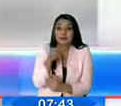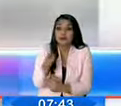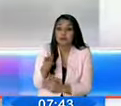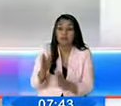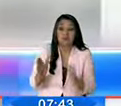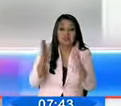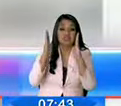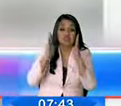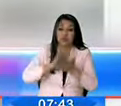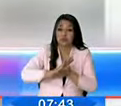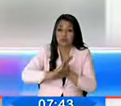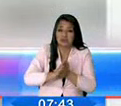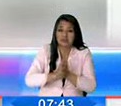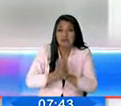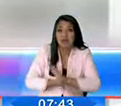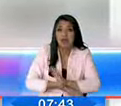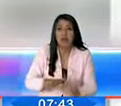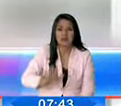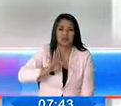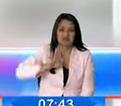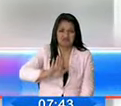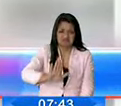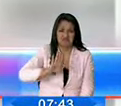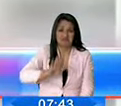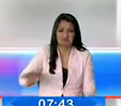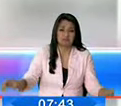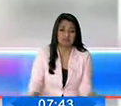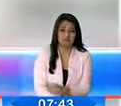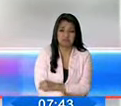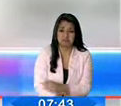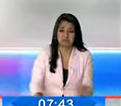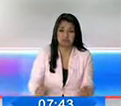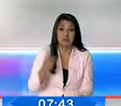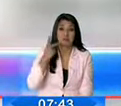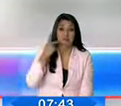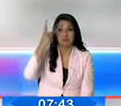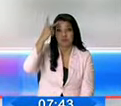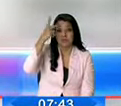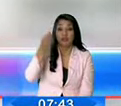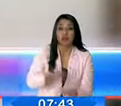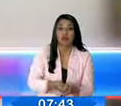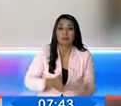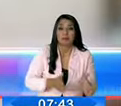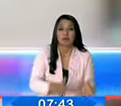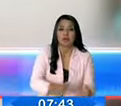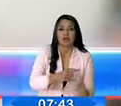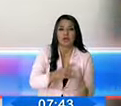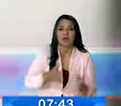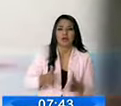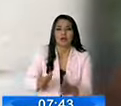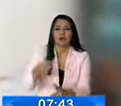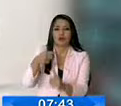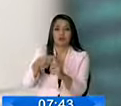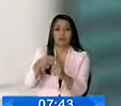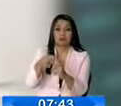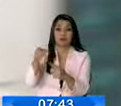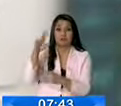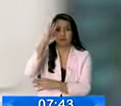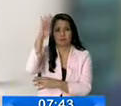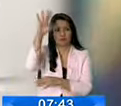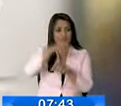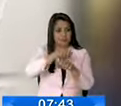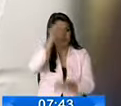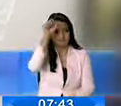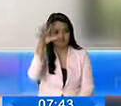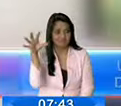caso, en vista va a estallar y que los padres ya vayan comprando las cajas. Luego de ser descubierto, se determinó que